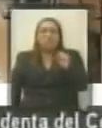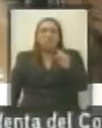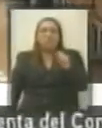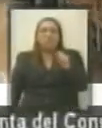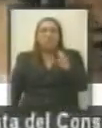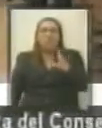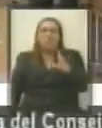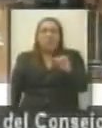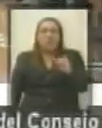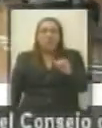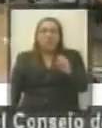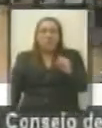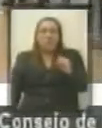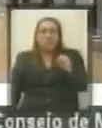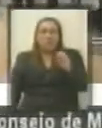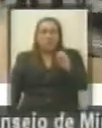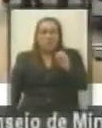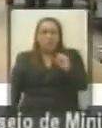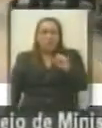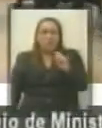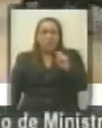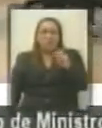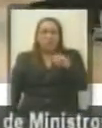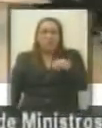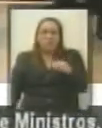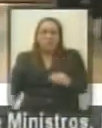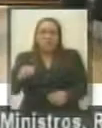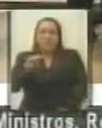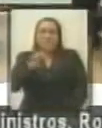número 115-2011 del PCM.